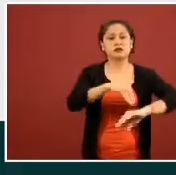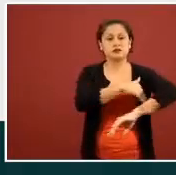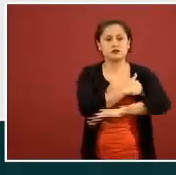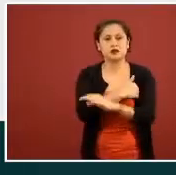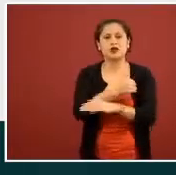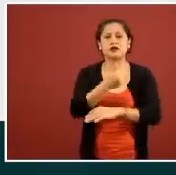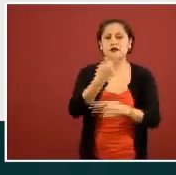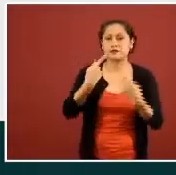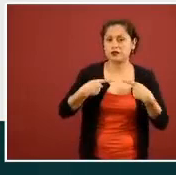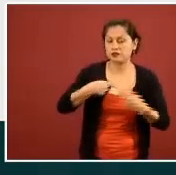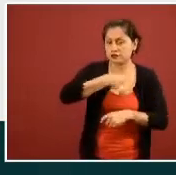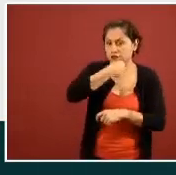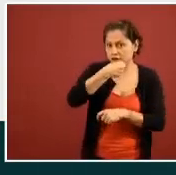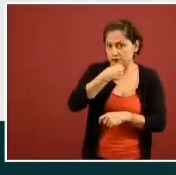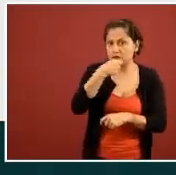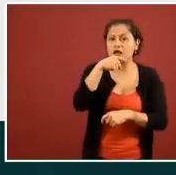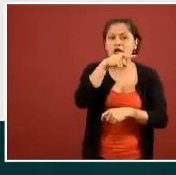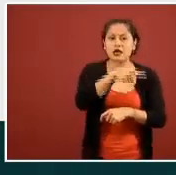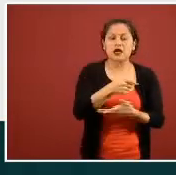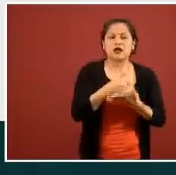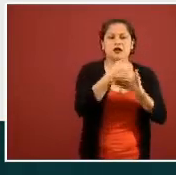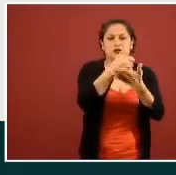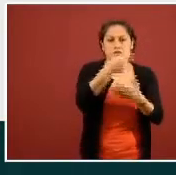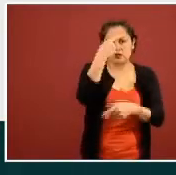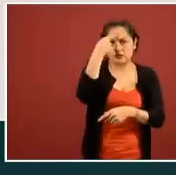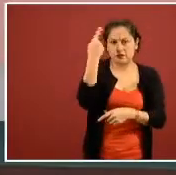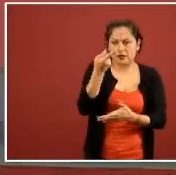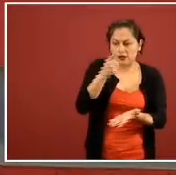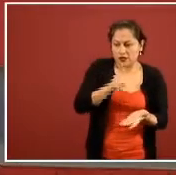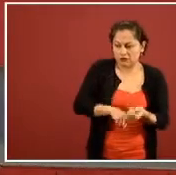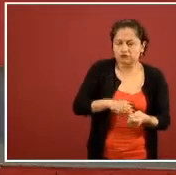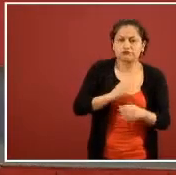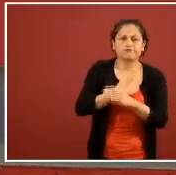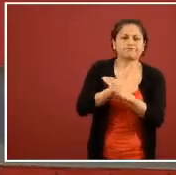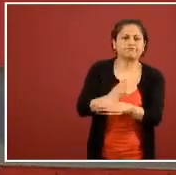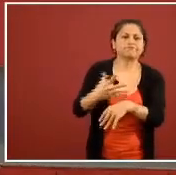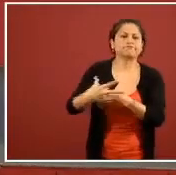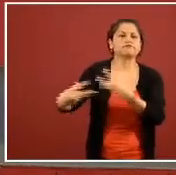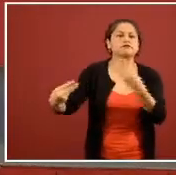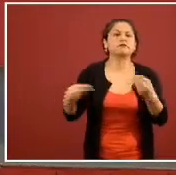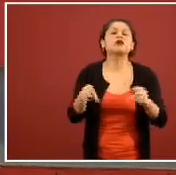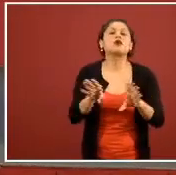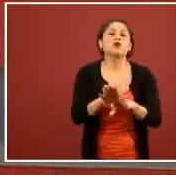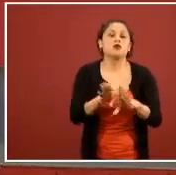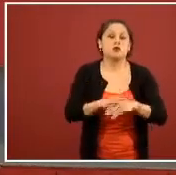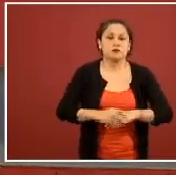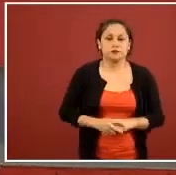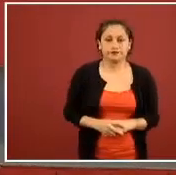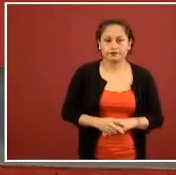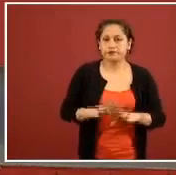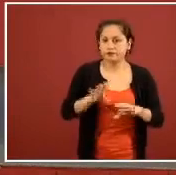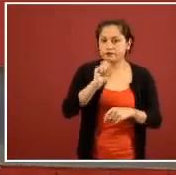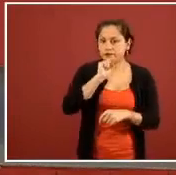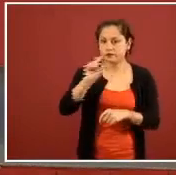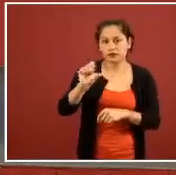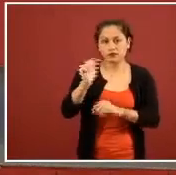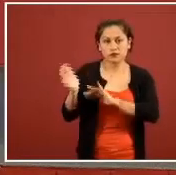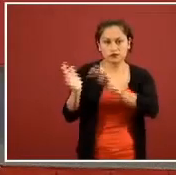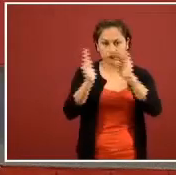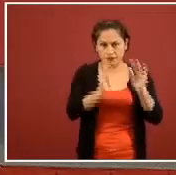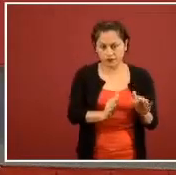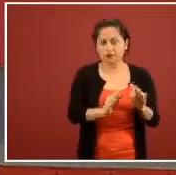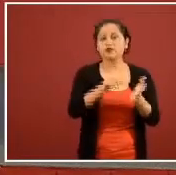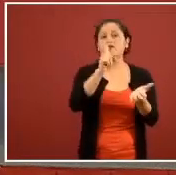riesgo de COVID-19. Vamos de nuevo a público general, por favor. Llevemos al de